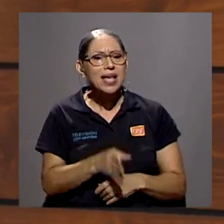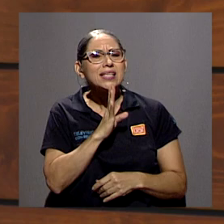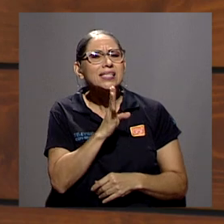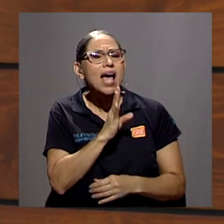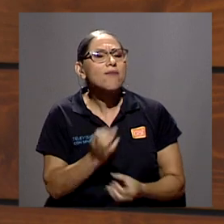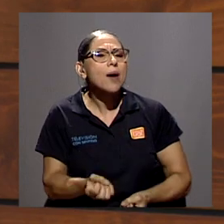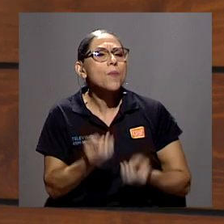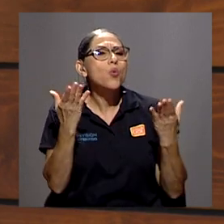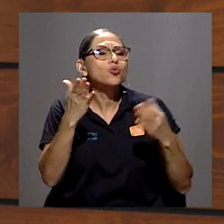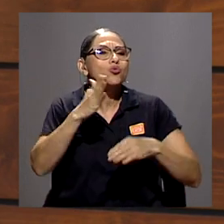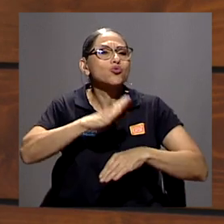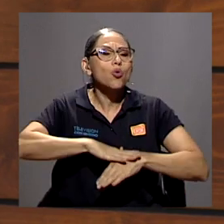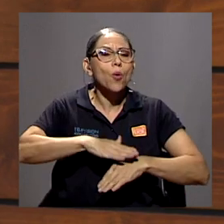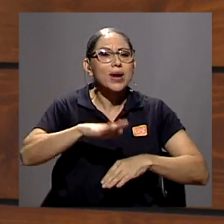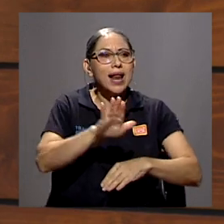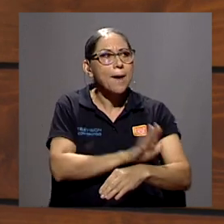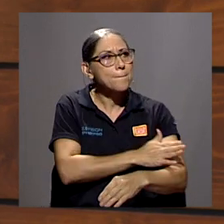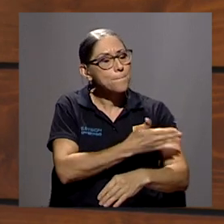música